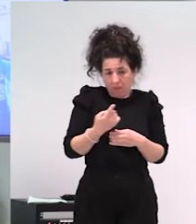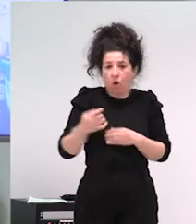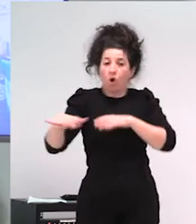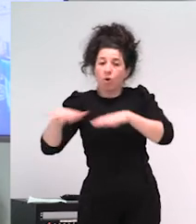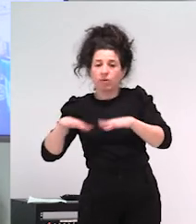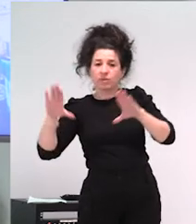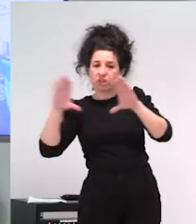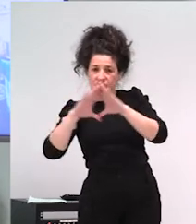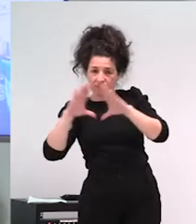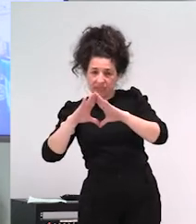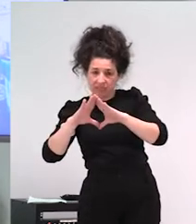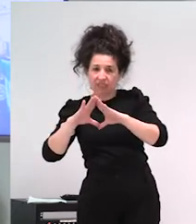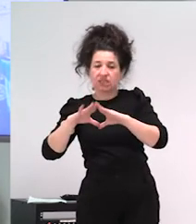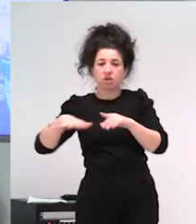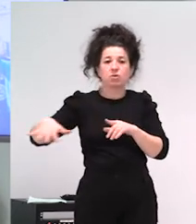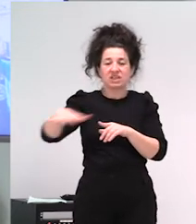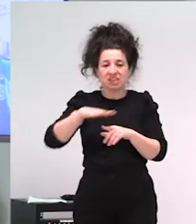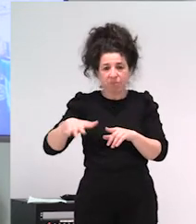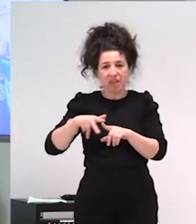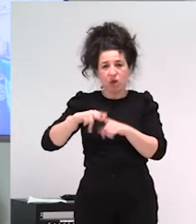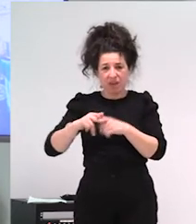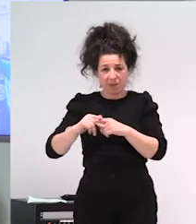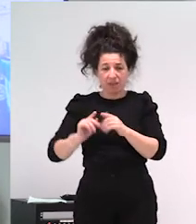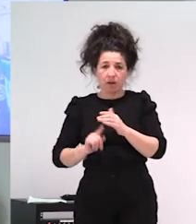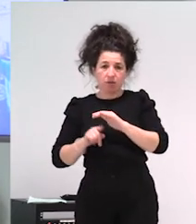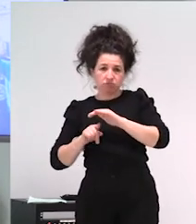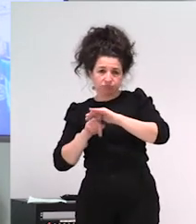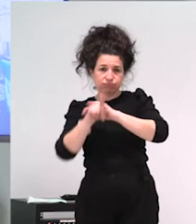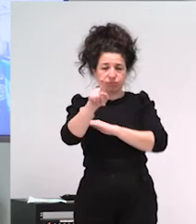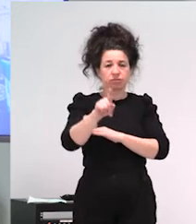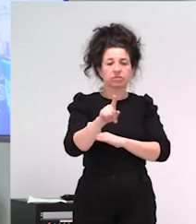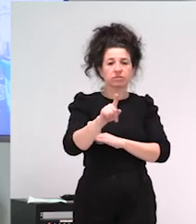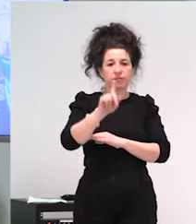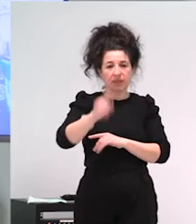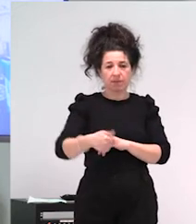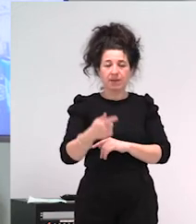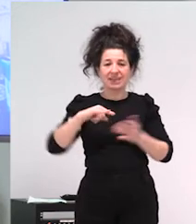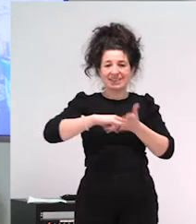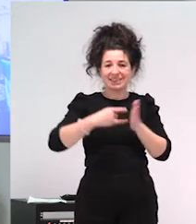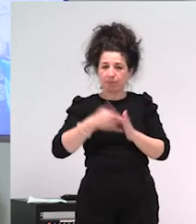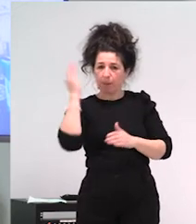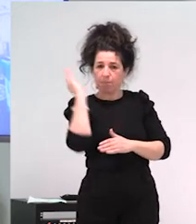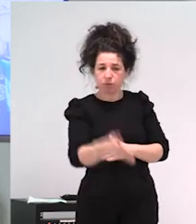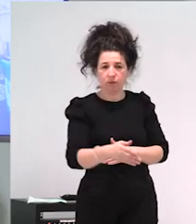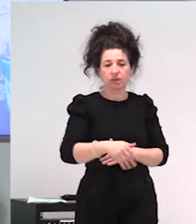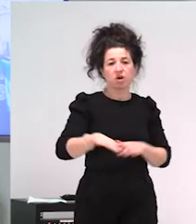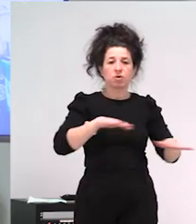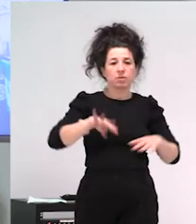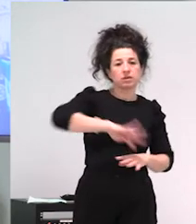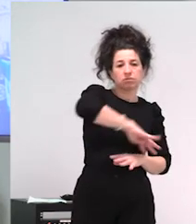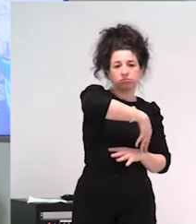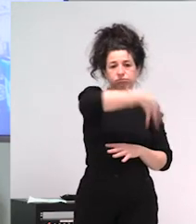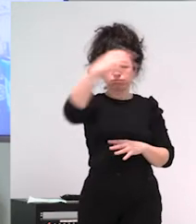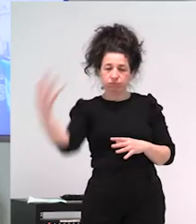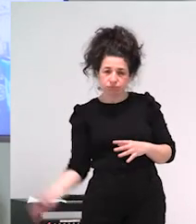un espacio y una herramienta de crecimiento y de impugnación hacia el sistema, el movimiento LGTB, el movimiento